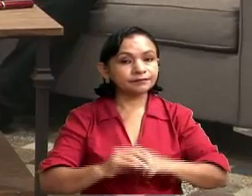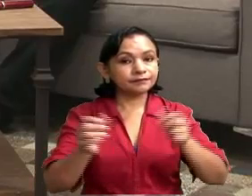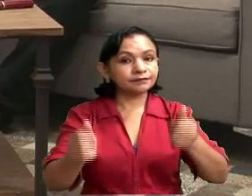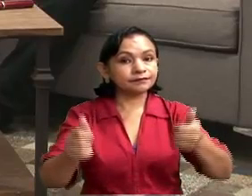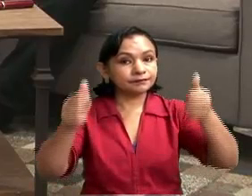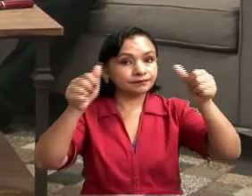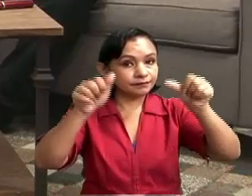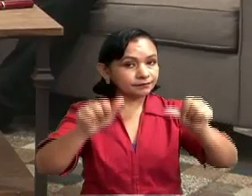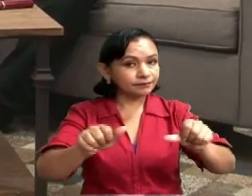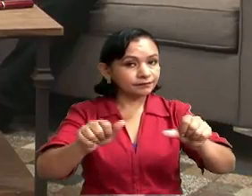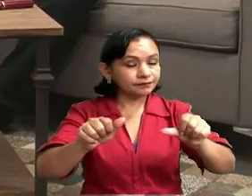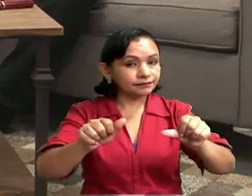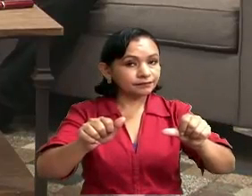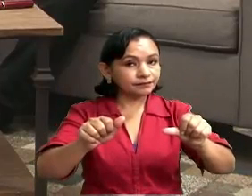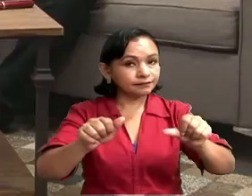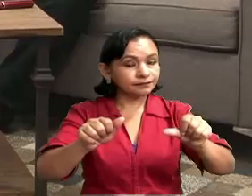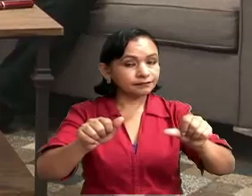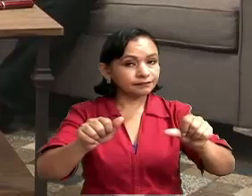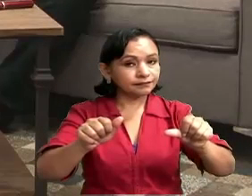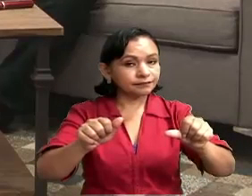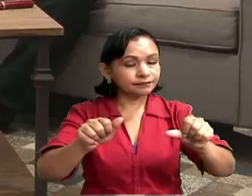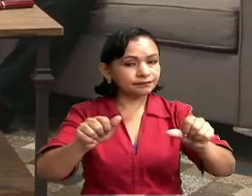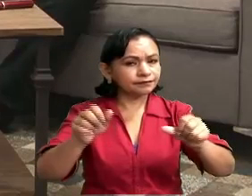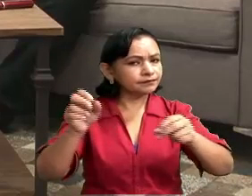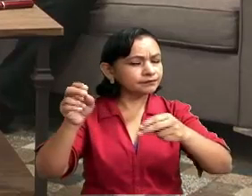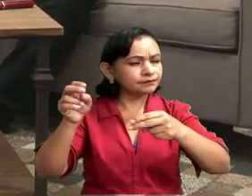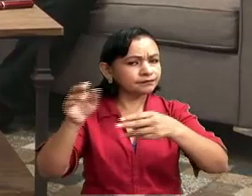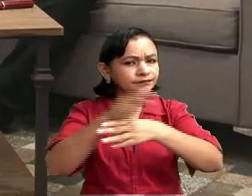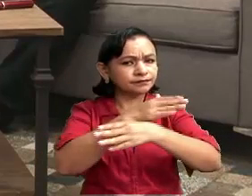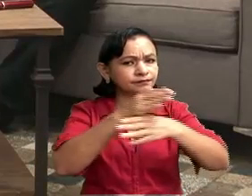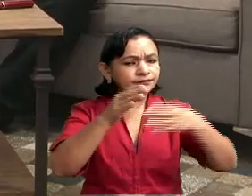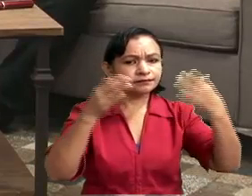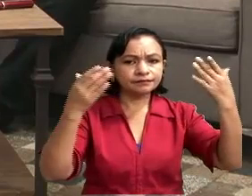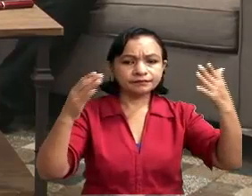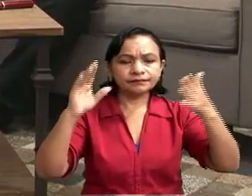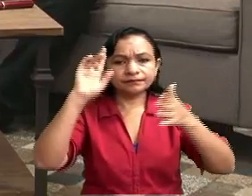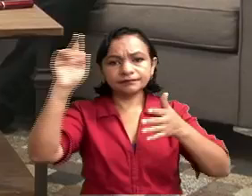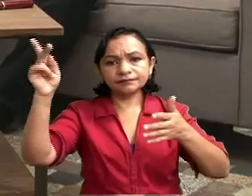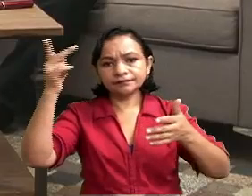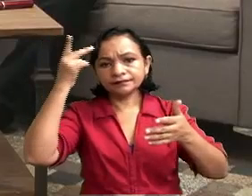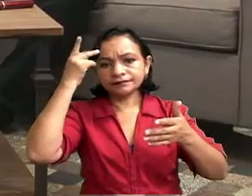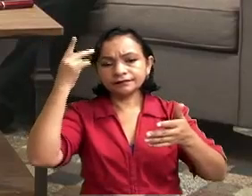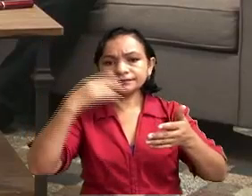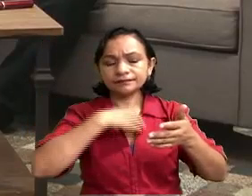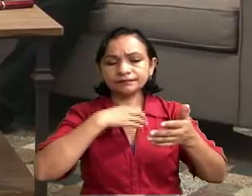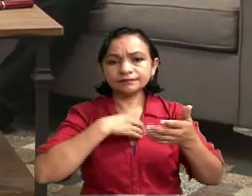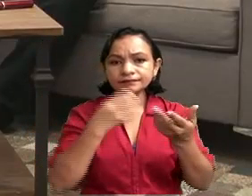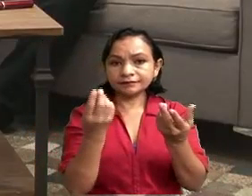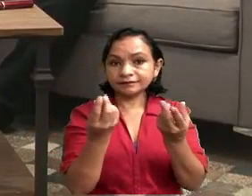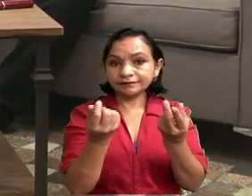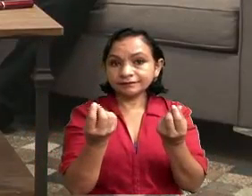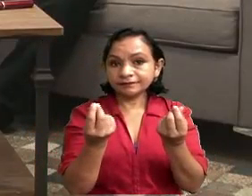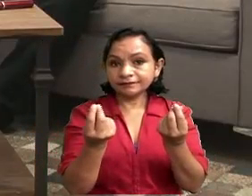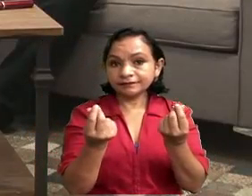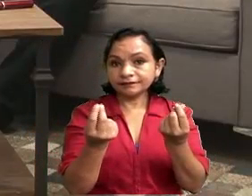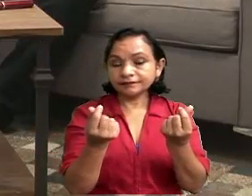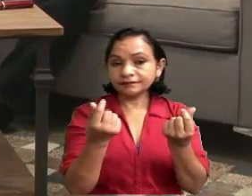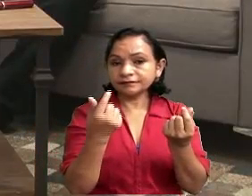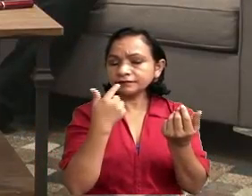estableció una serie de políticas de carácter monetario